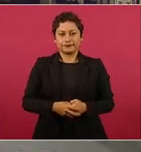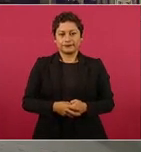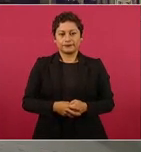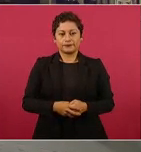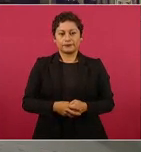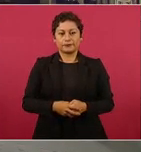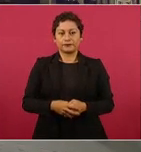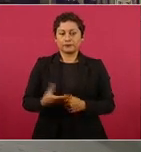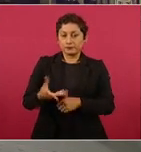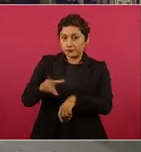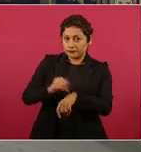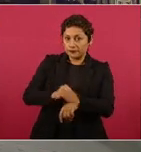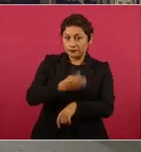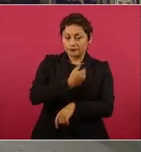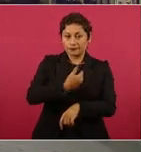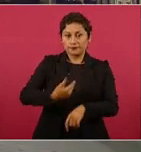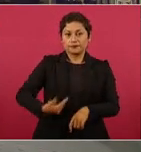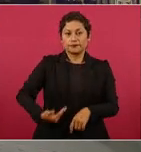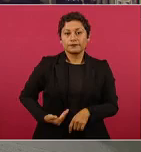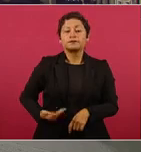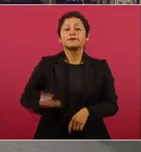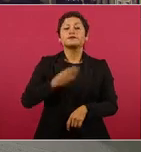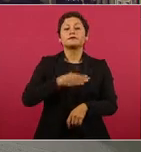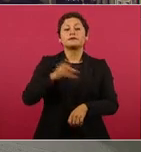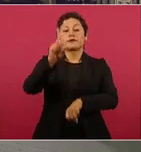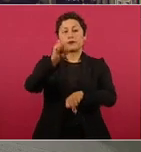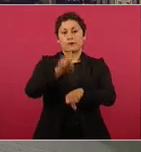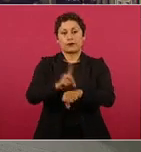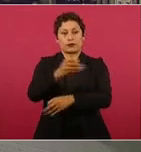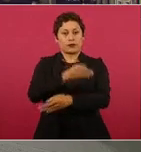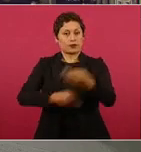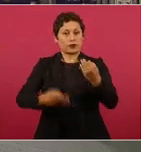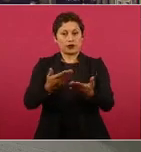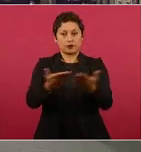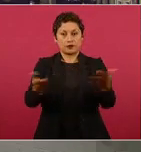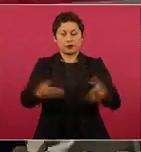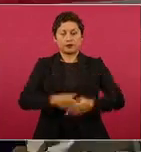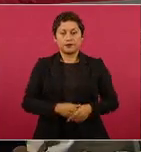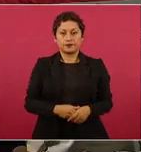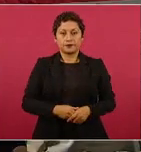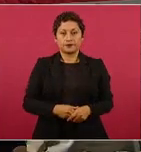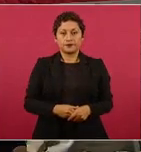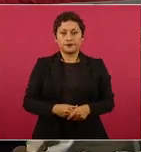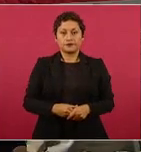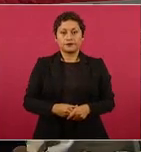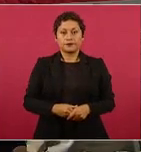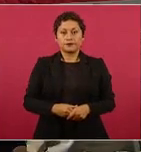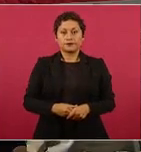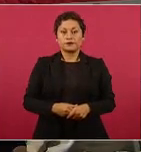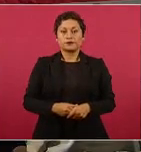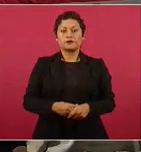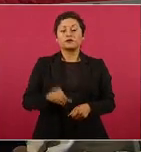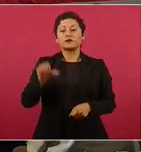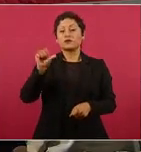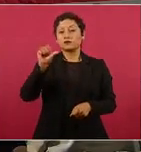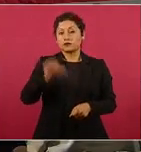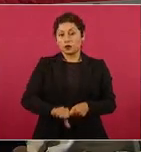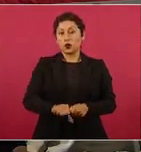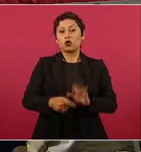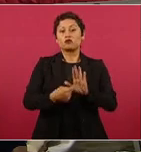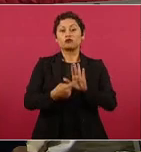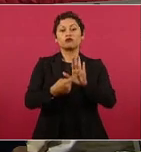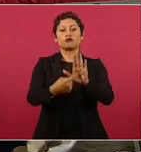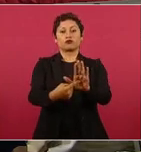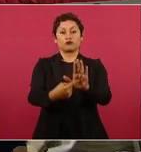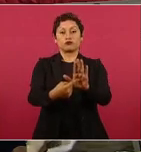Con su permiso, señor presidente, muy buenos días a todas y todos. Hoy se darán a conocer por parte